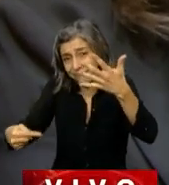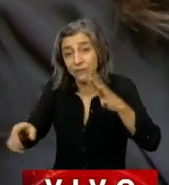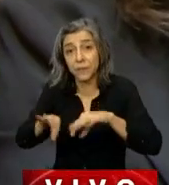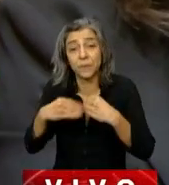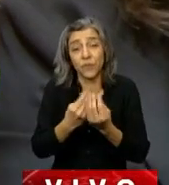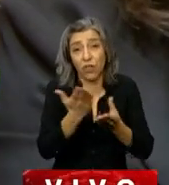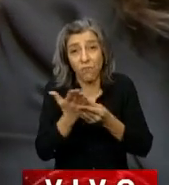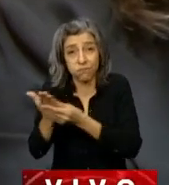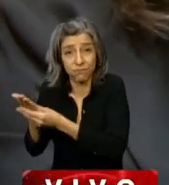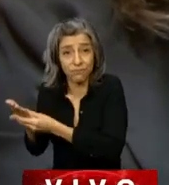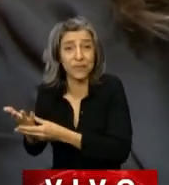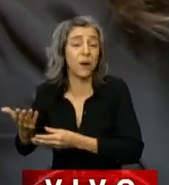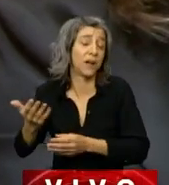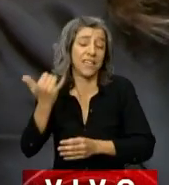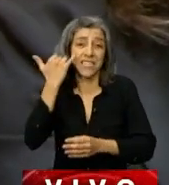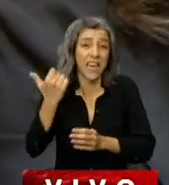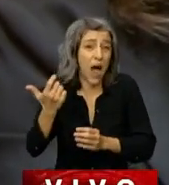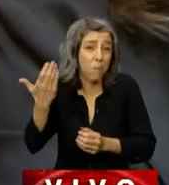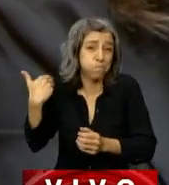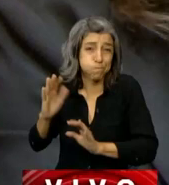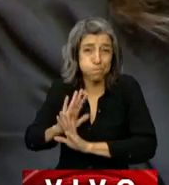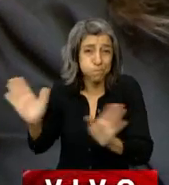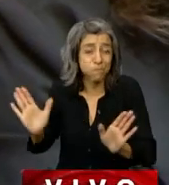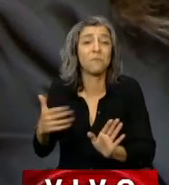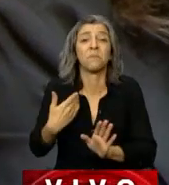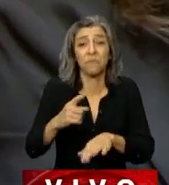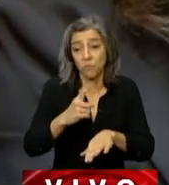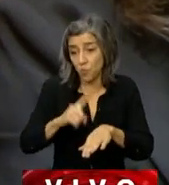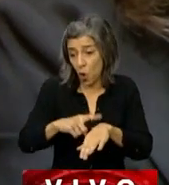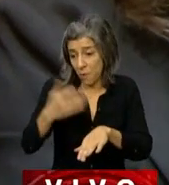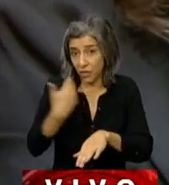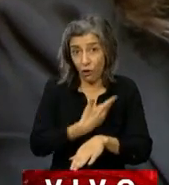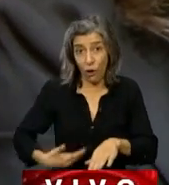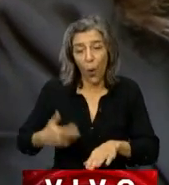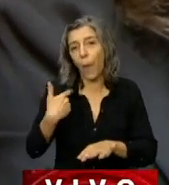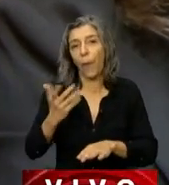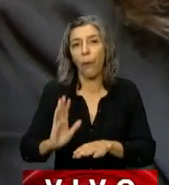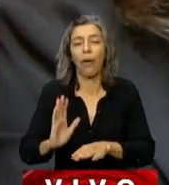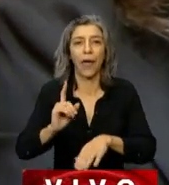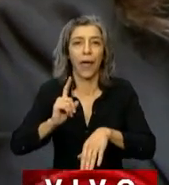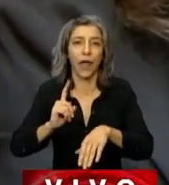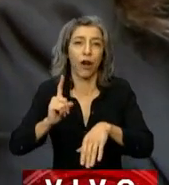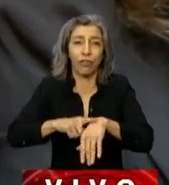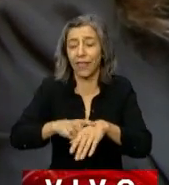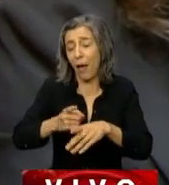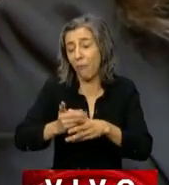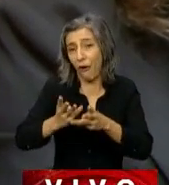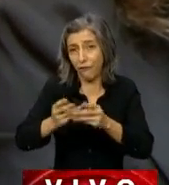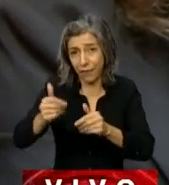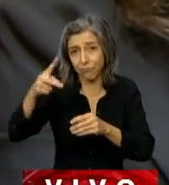presidente, prescribieron durante el gobierno nacional anterior que presidían el